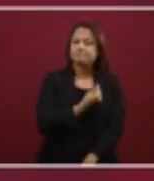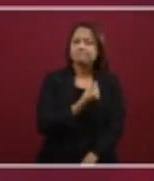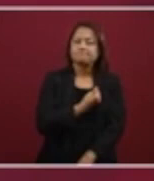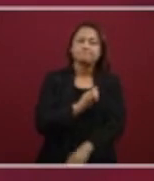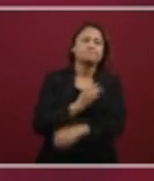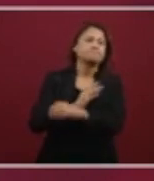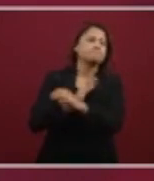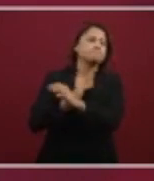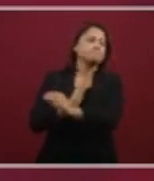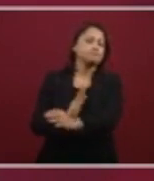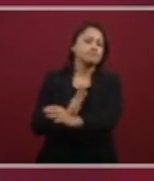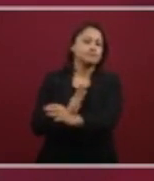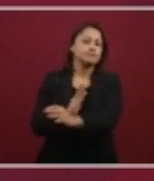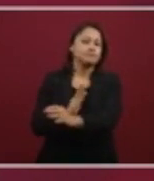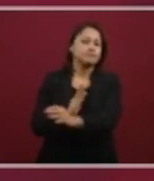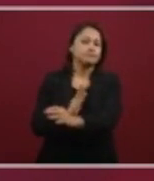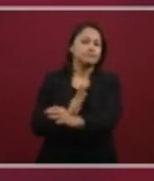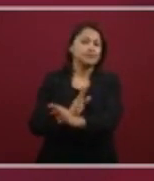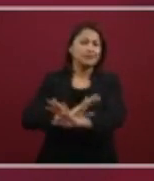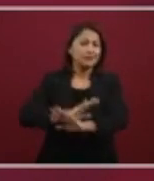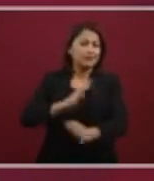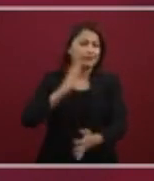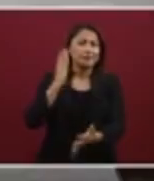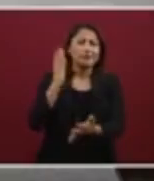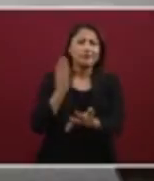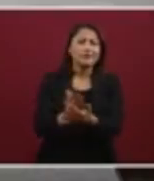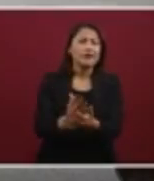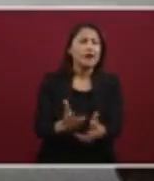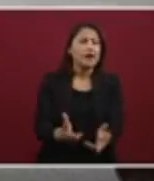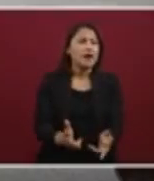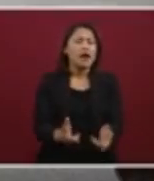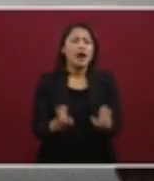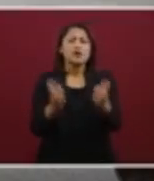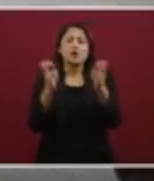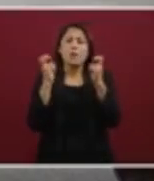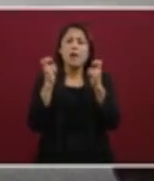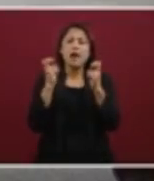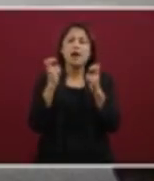No se va a permitir el huachicol en nada,